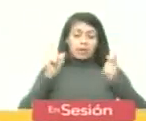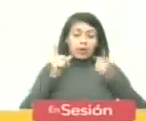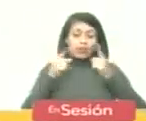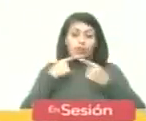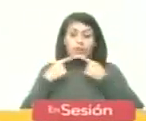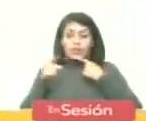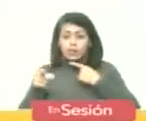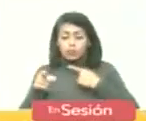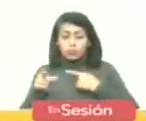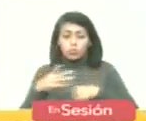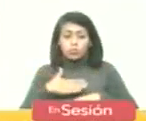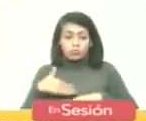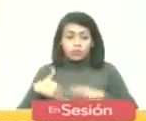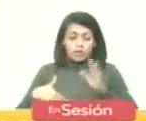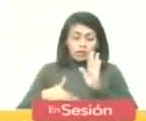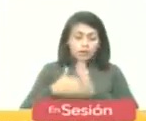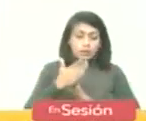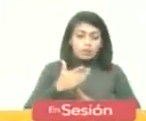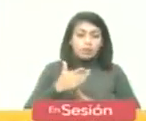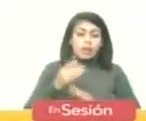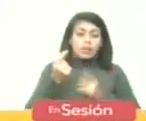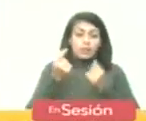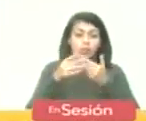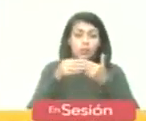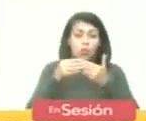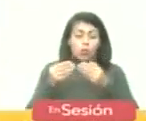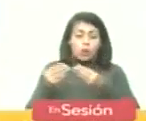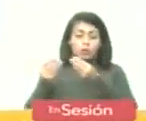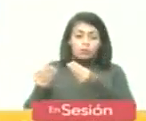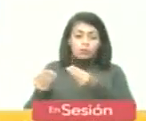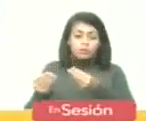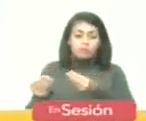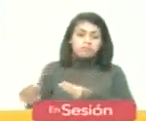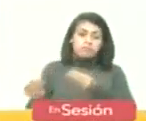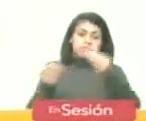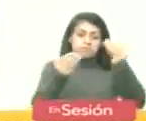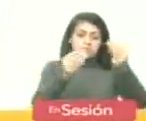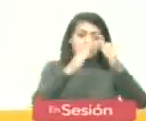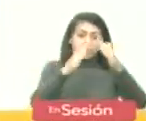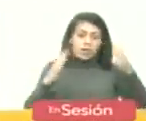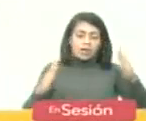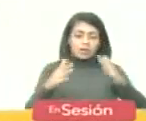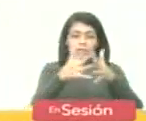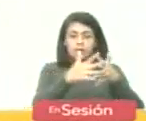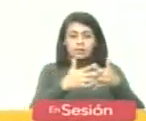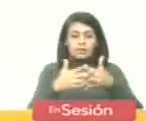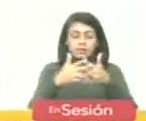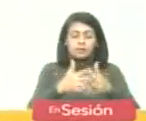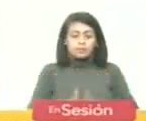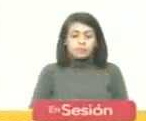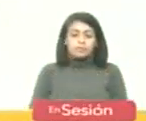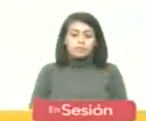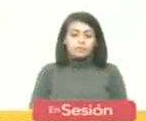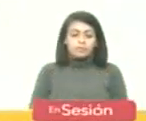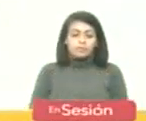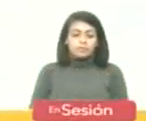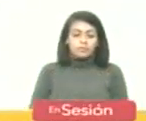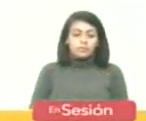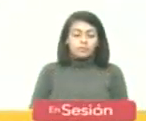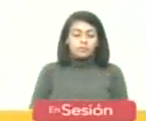ofrecieron un pocotón de dólares y la residencia de los Estados Unidos de Norteamérica.